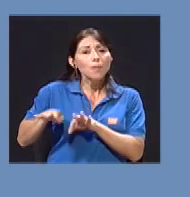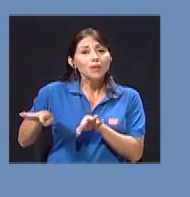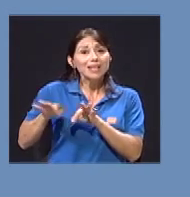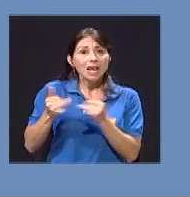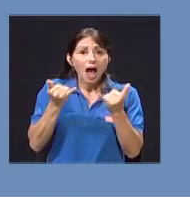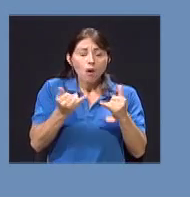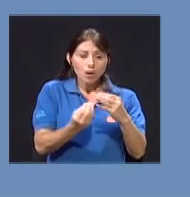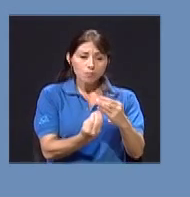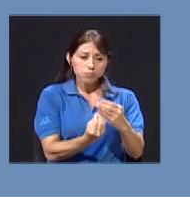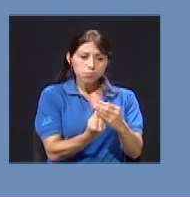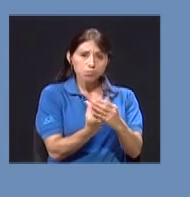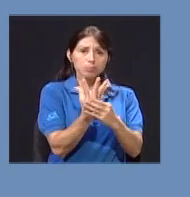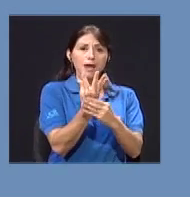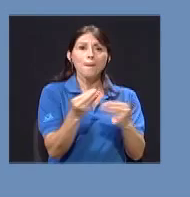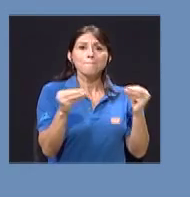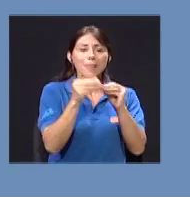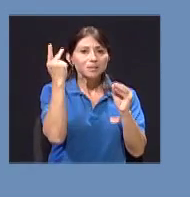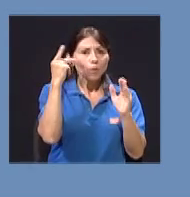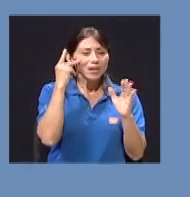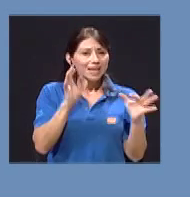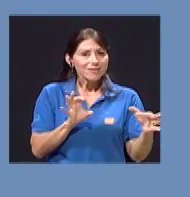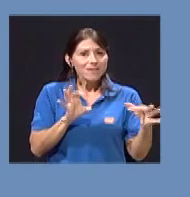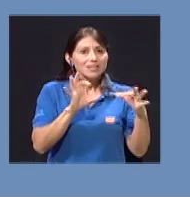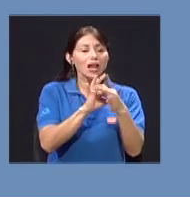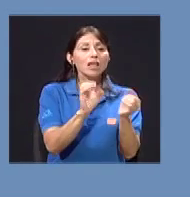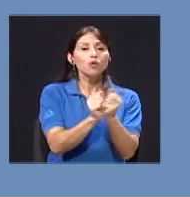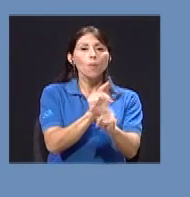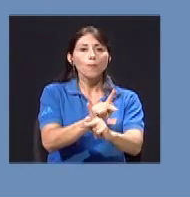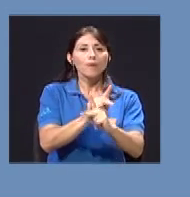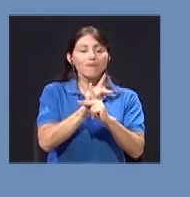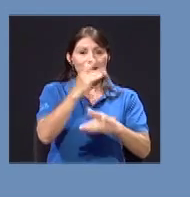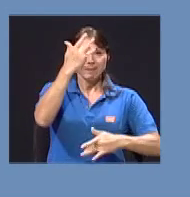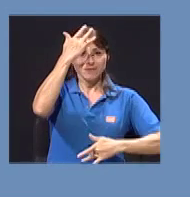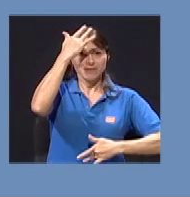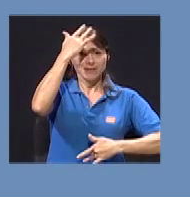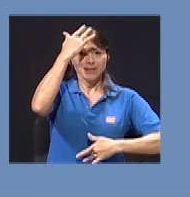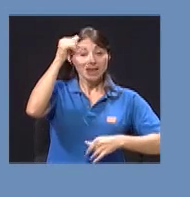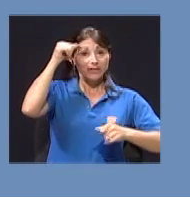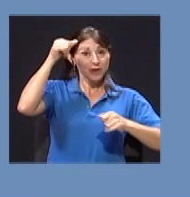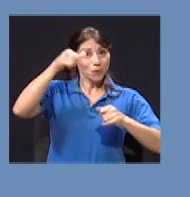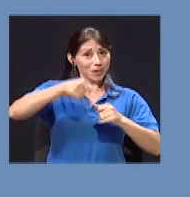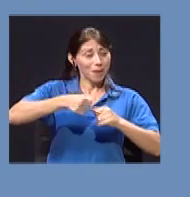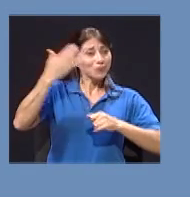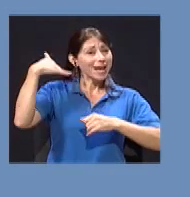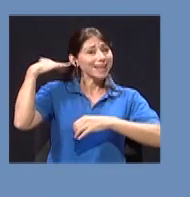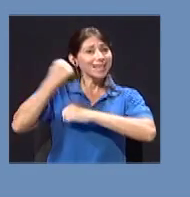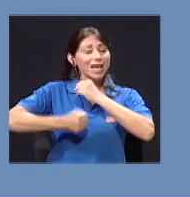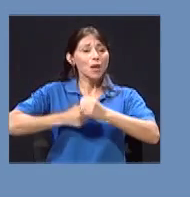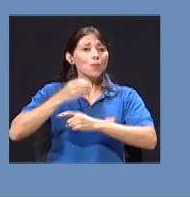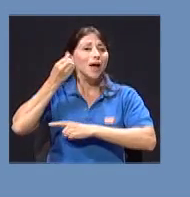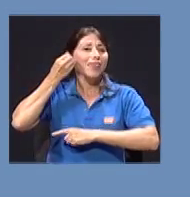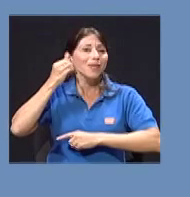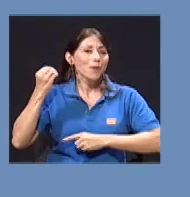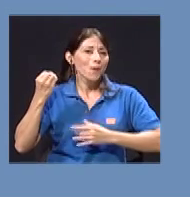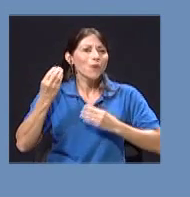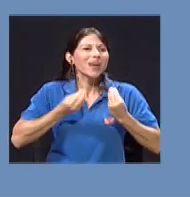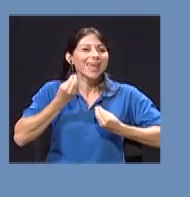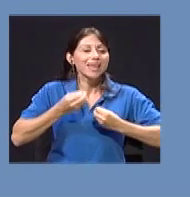aparecer otras políticas que están más relacionadas a la prevención de la enfermedad. Recordemos que fue la época de